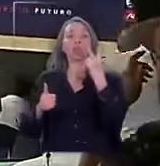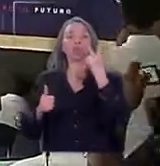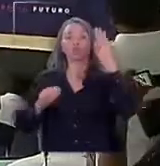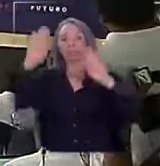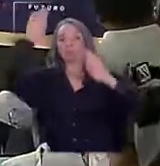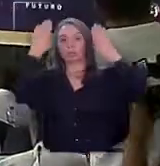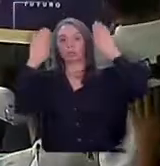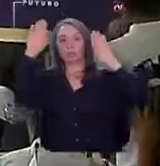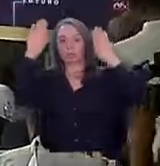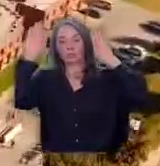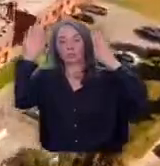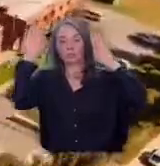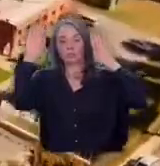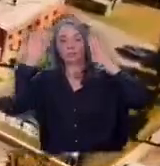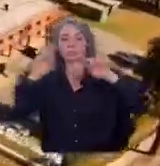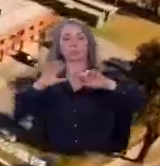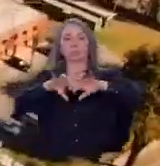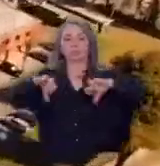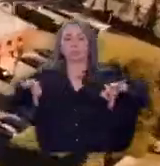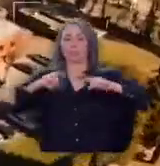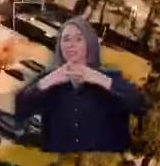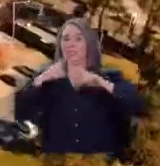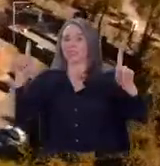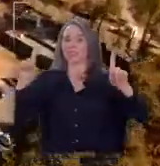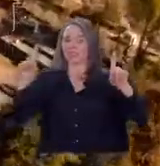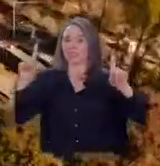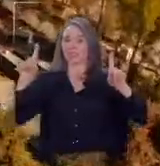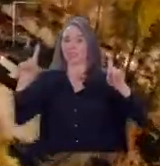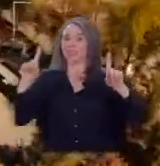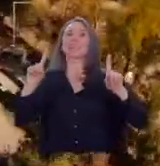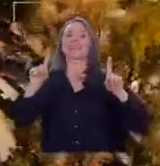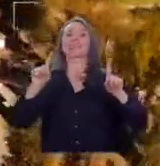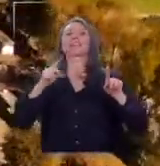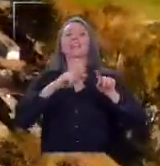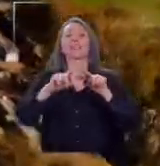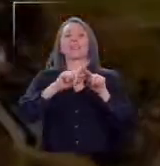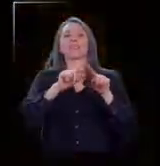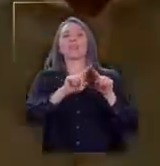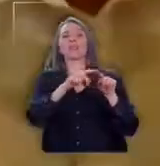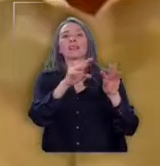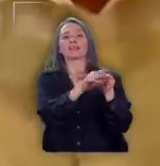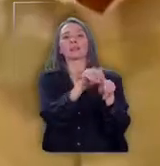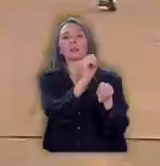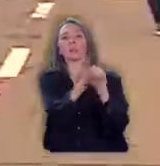candidatos fuerzas absolutamente propuestas venidos desde diferentes